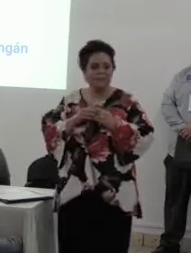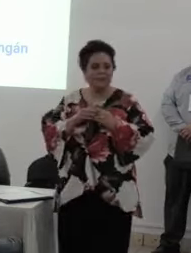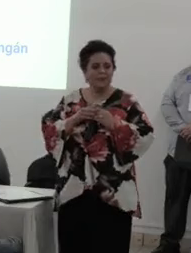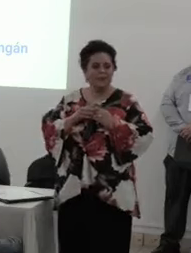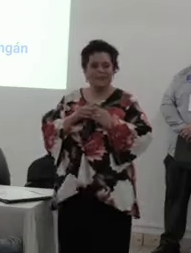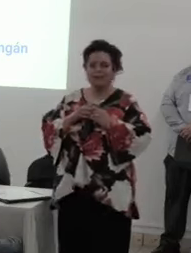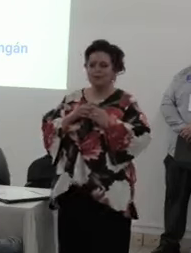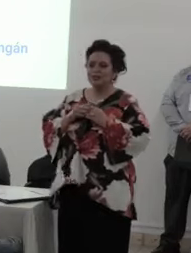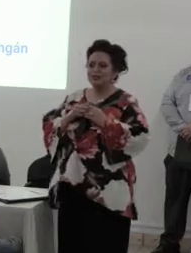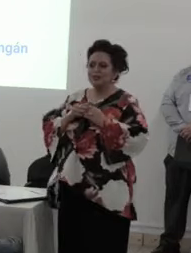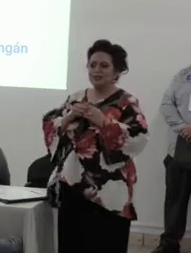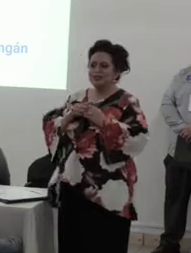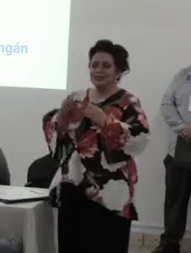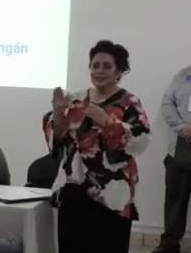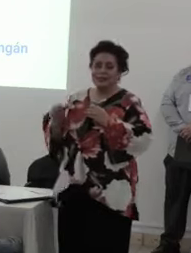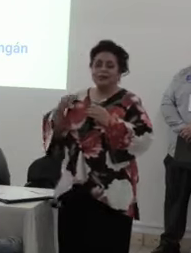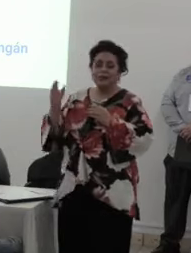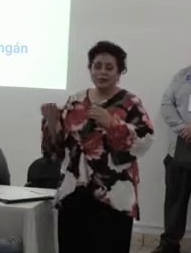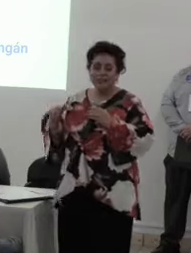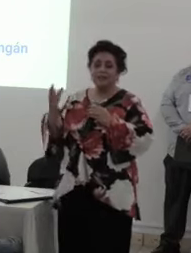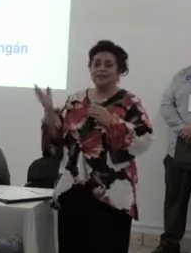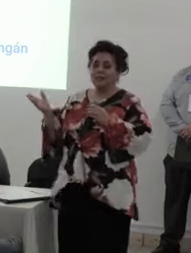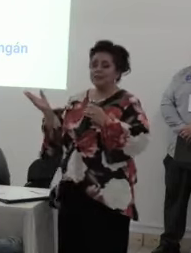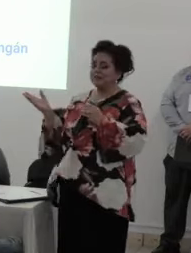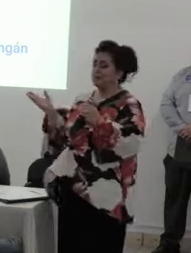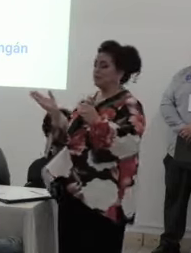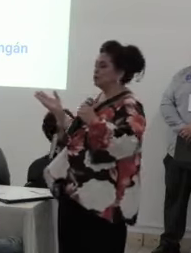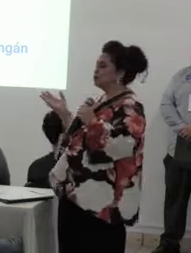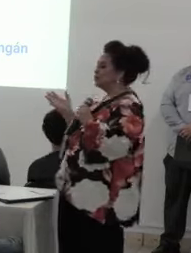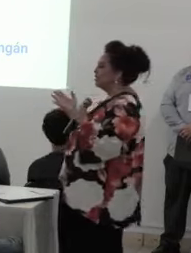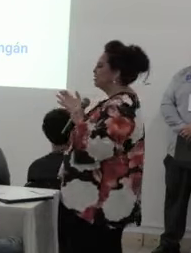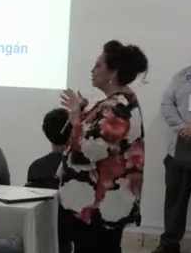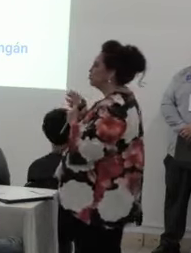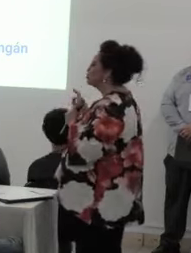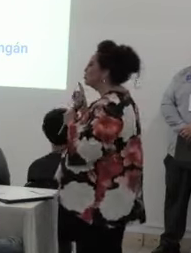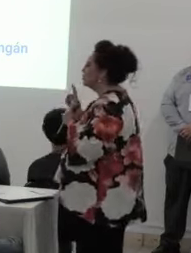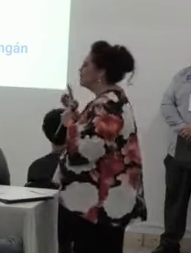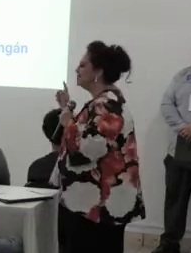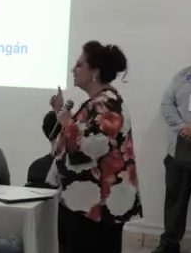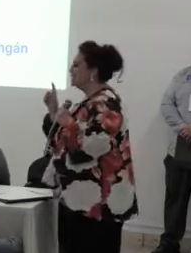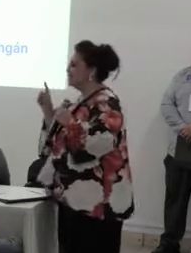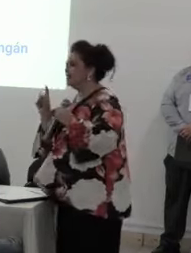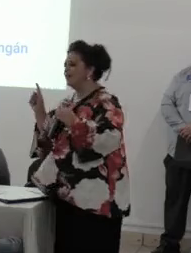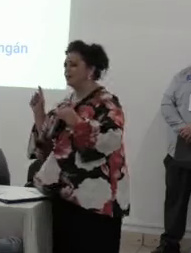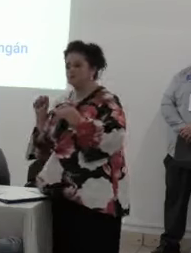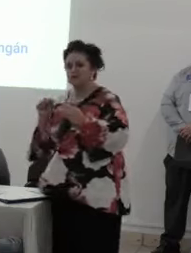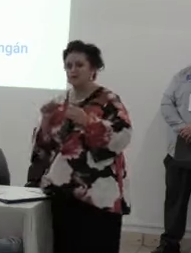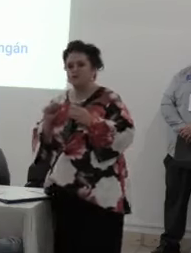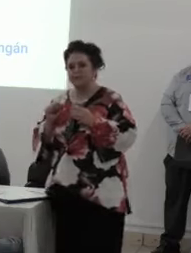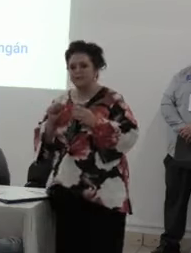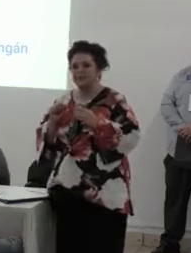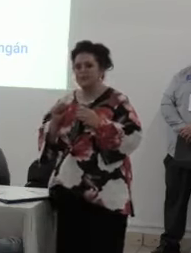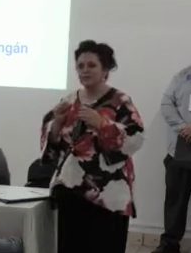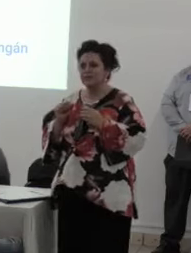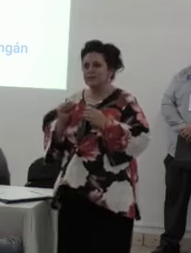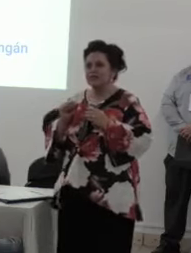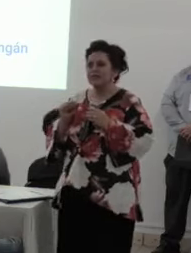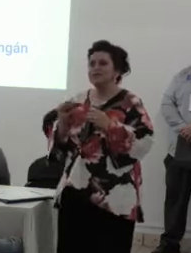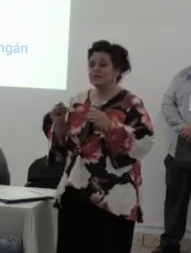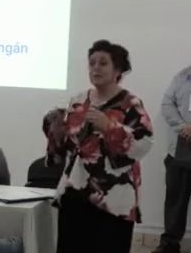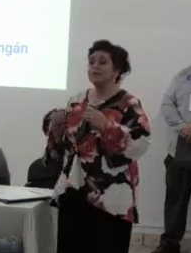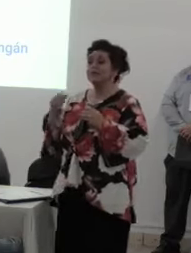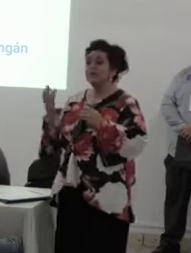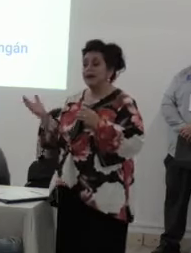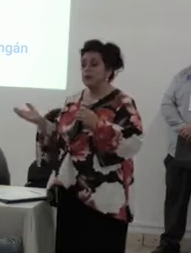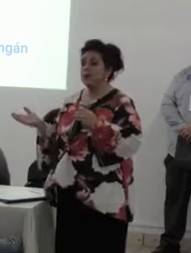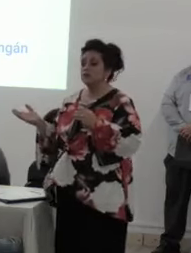que la votación, el trabajo del IEM y la participación ciudadana no es solamente elegir a nuestros representantes,